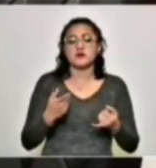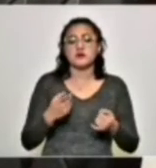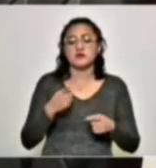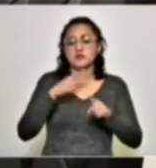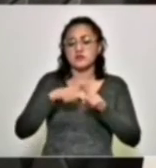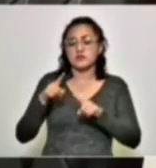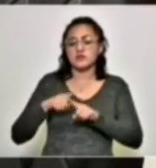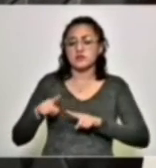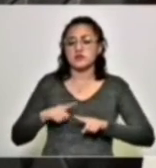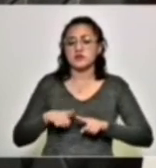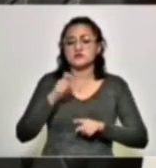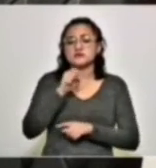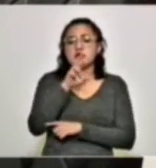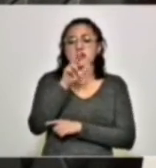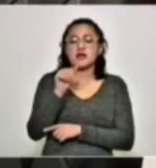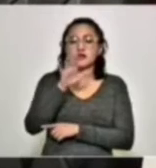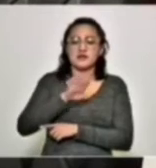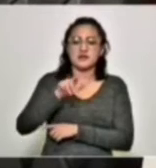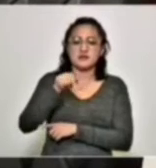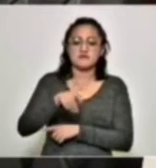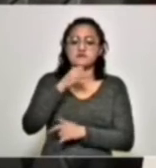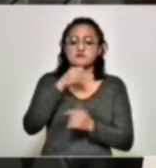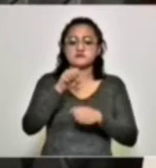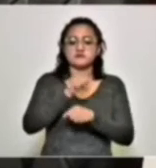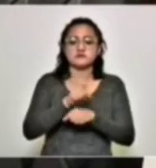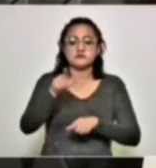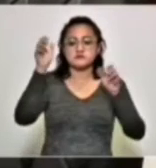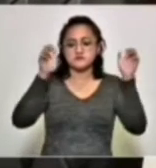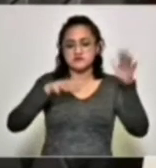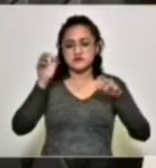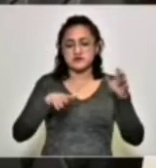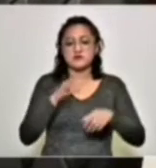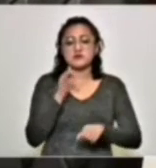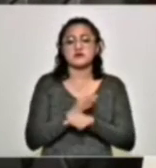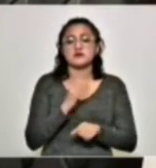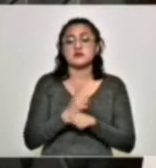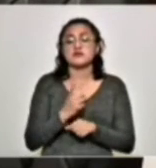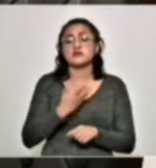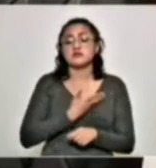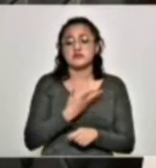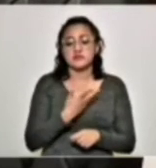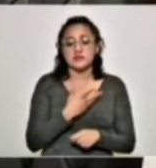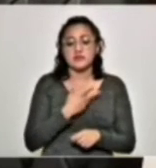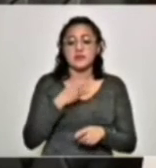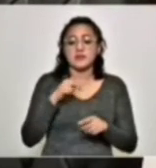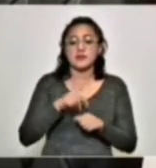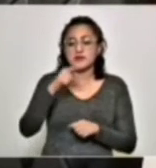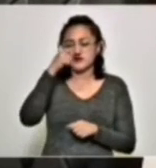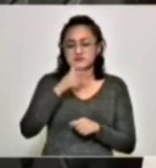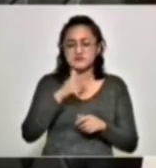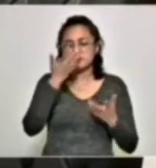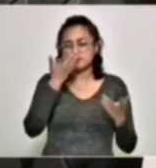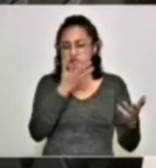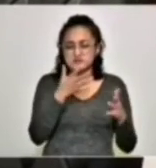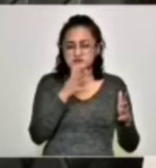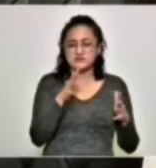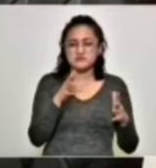las distintas sierras en el estado. El fin de semana, por las lluvias, se registró en la noche,